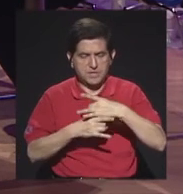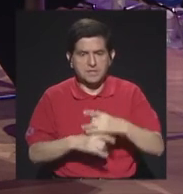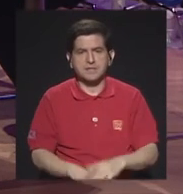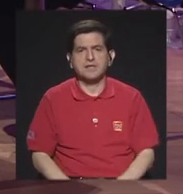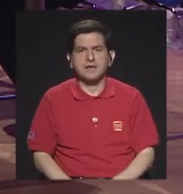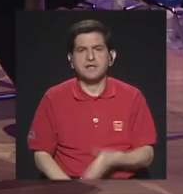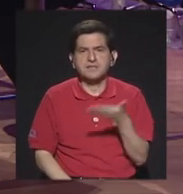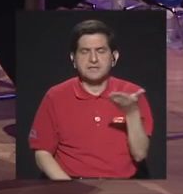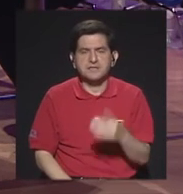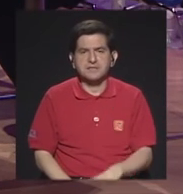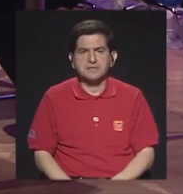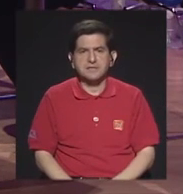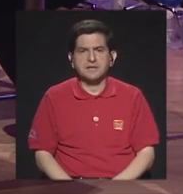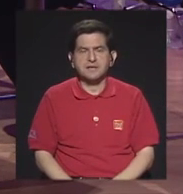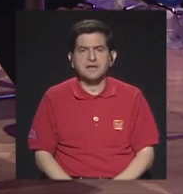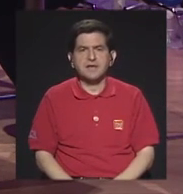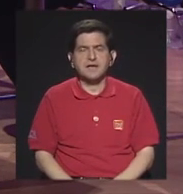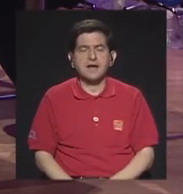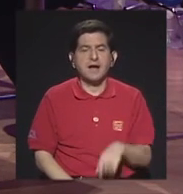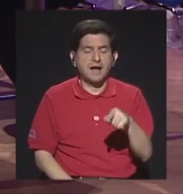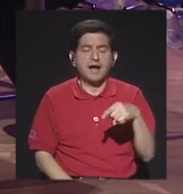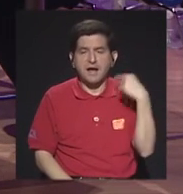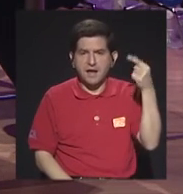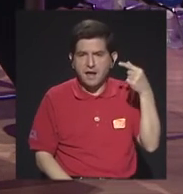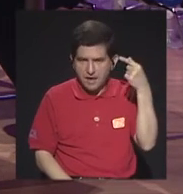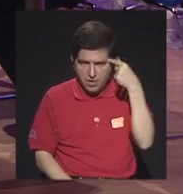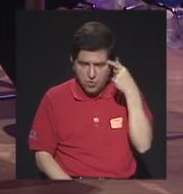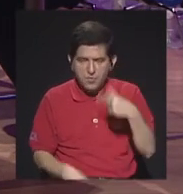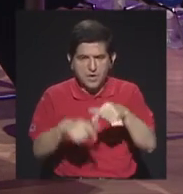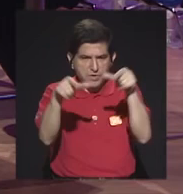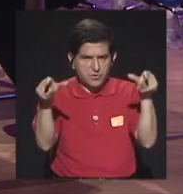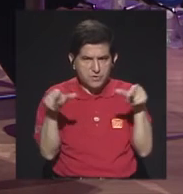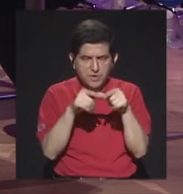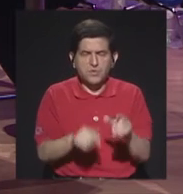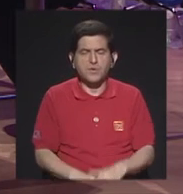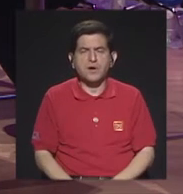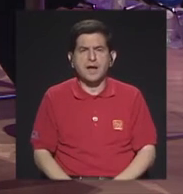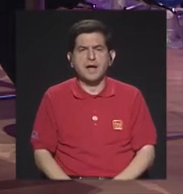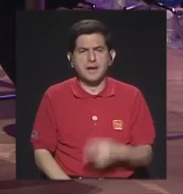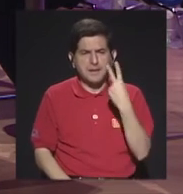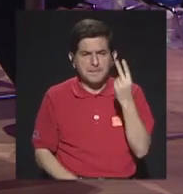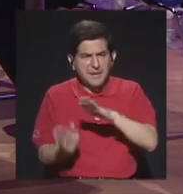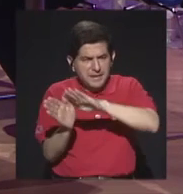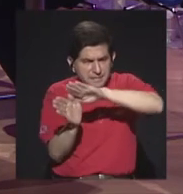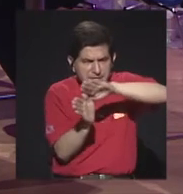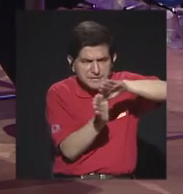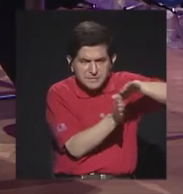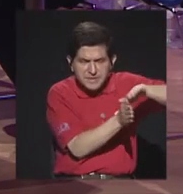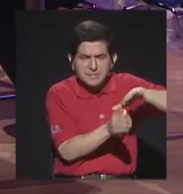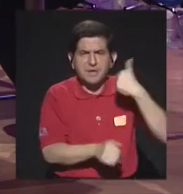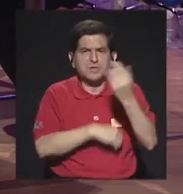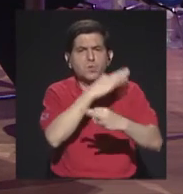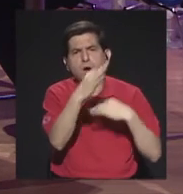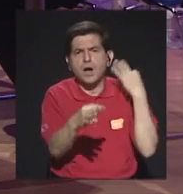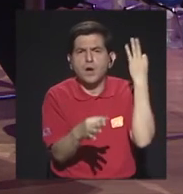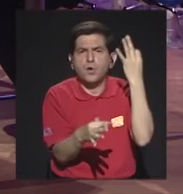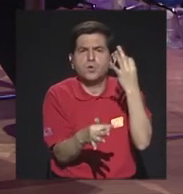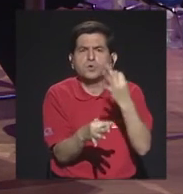rescate de la SOFIN en los gobiernos locales, que hemos visto un desplazamiento hacia otro tipo